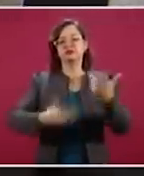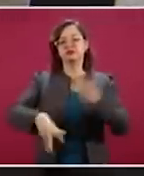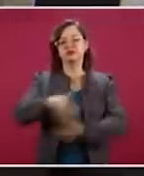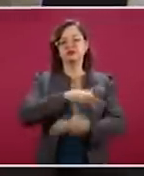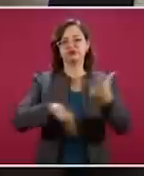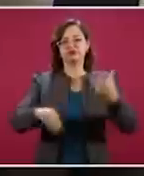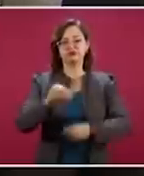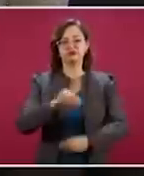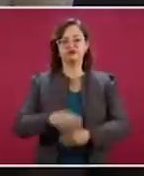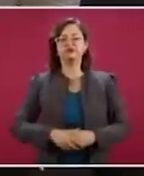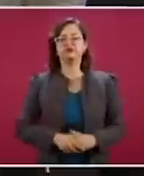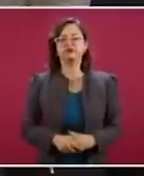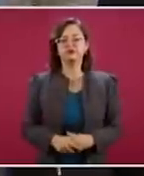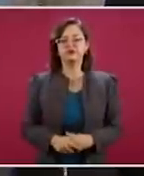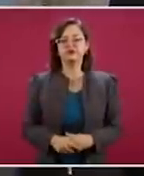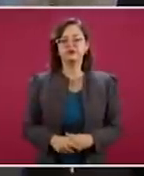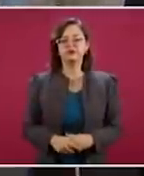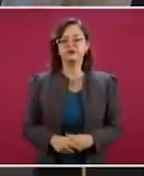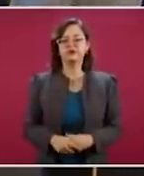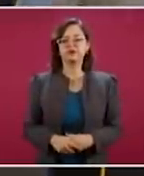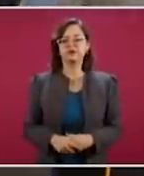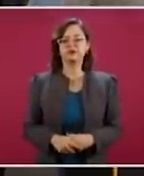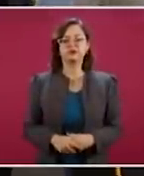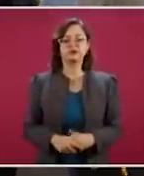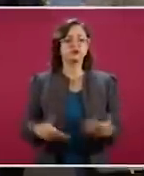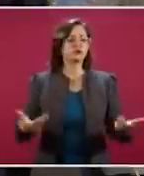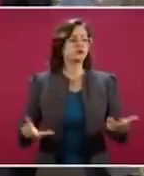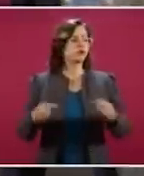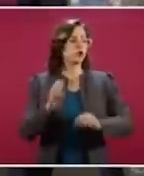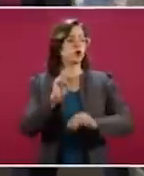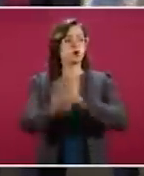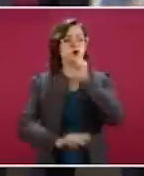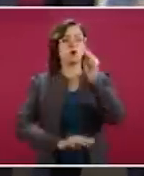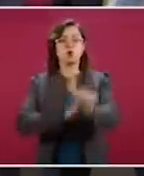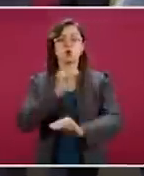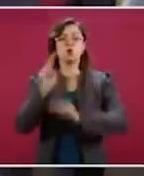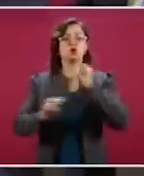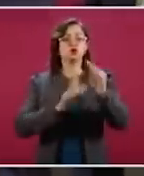En todos los países del mundo